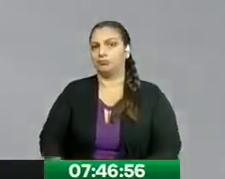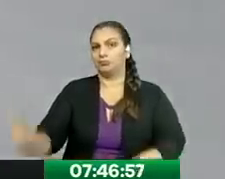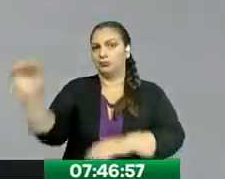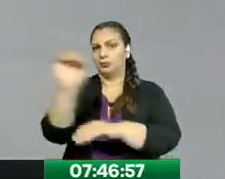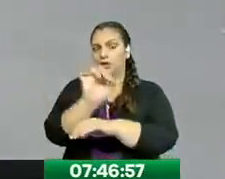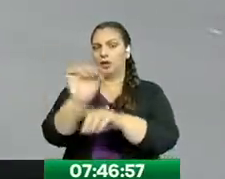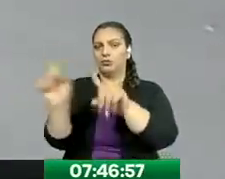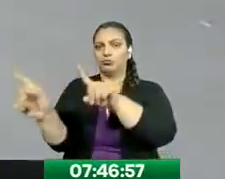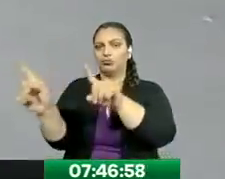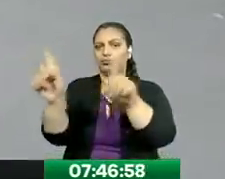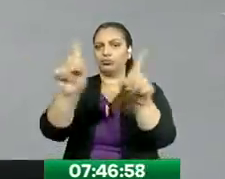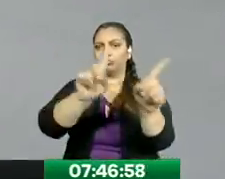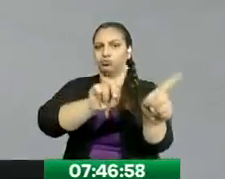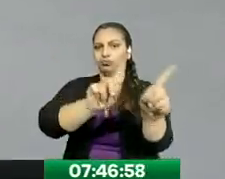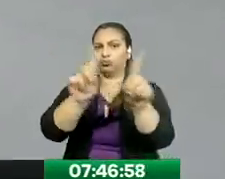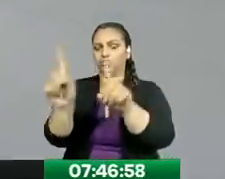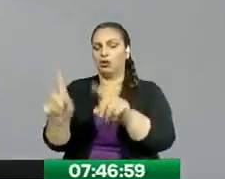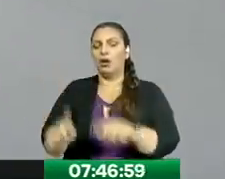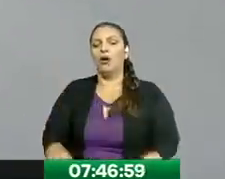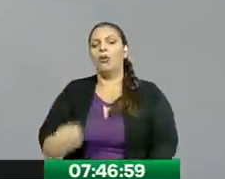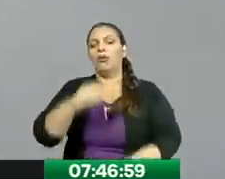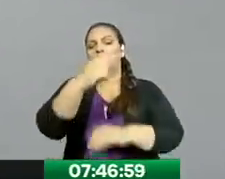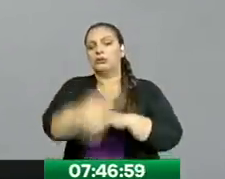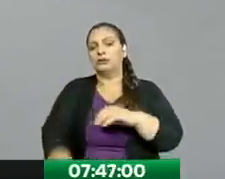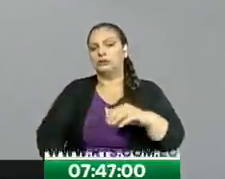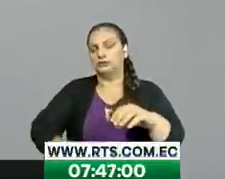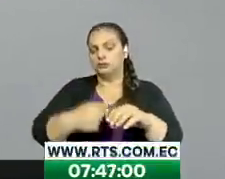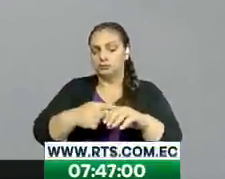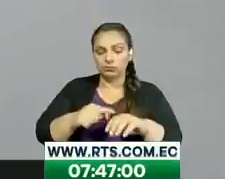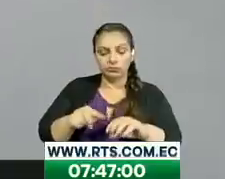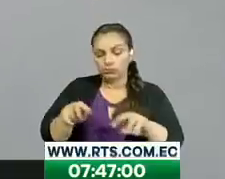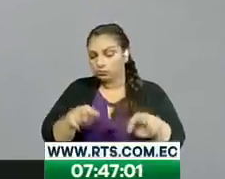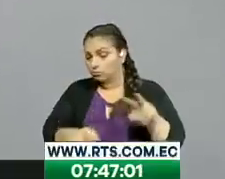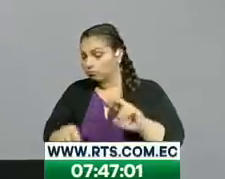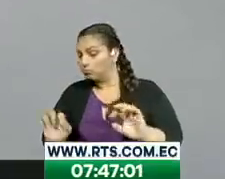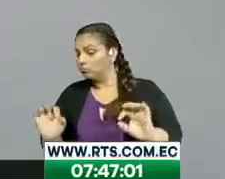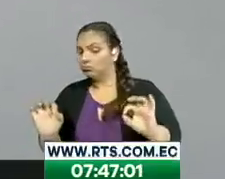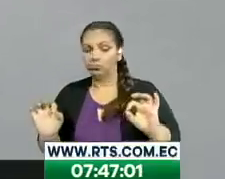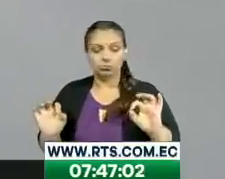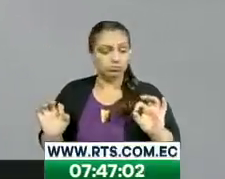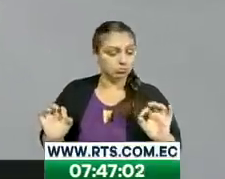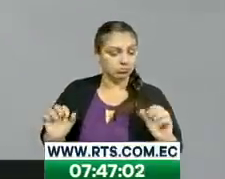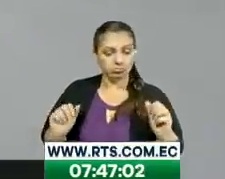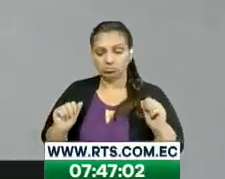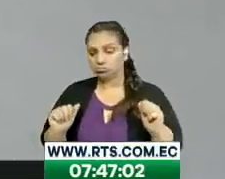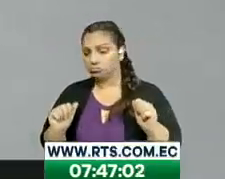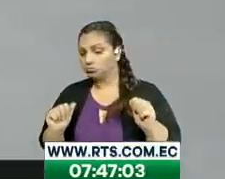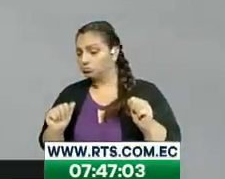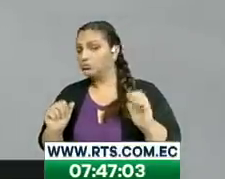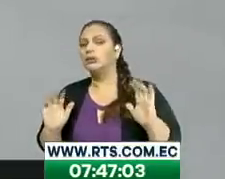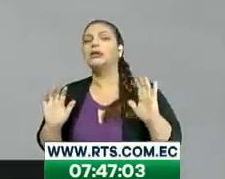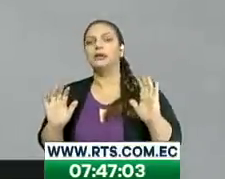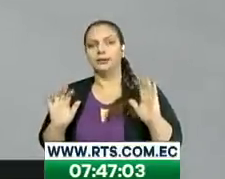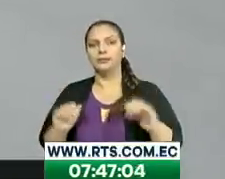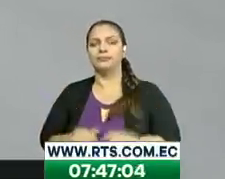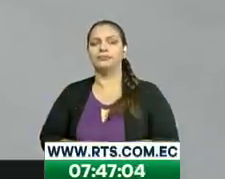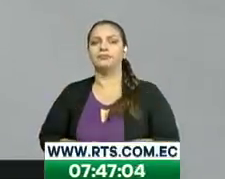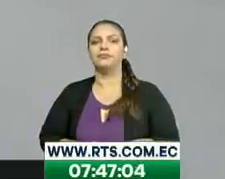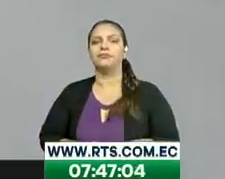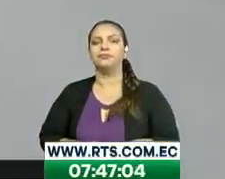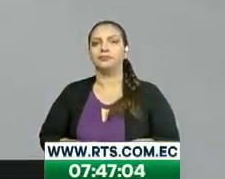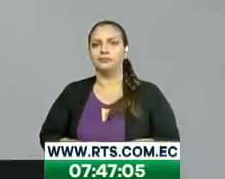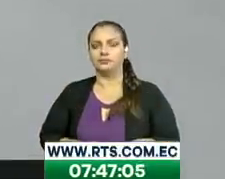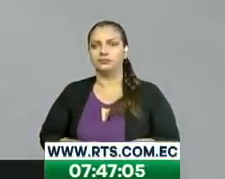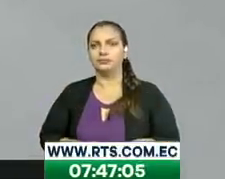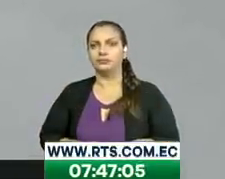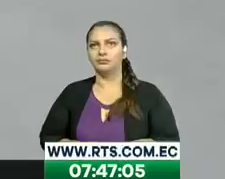las llantas otra situación que se está controlando aquí y que se ve pedir la salida del vehículo